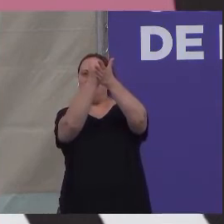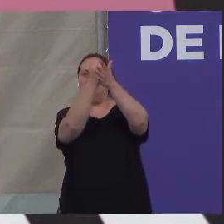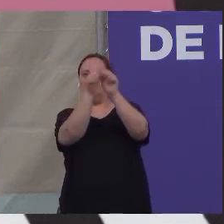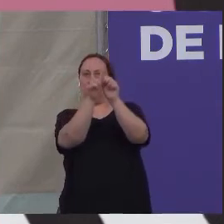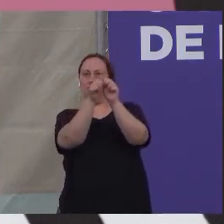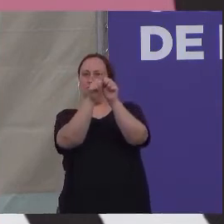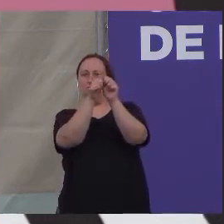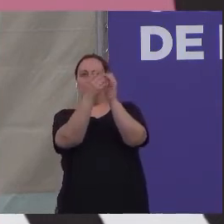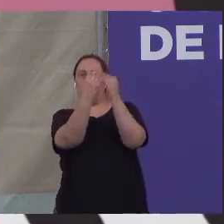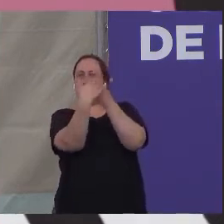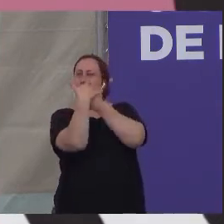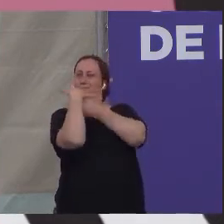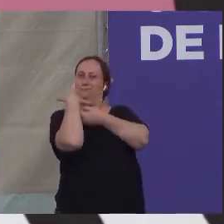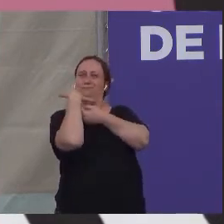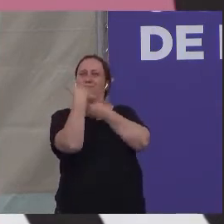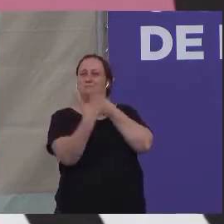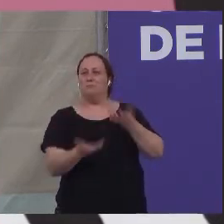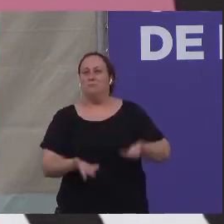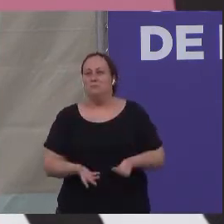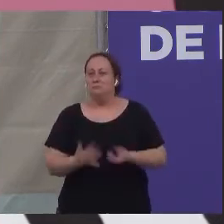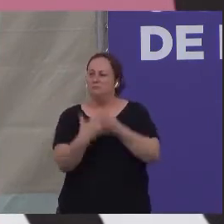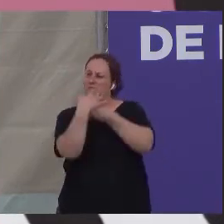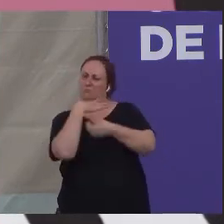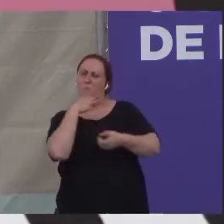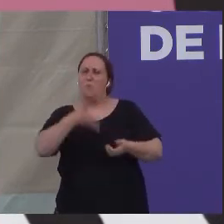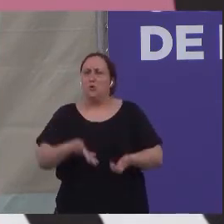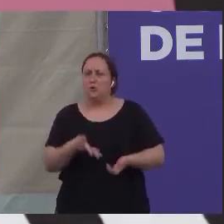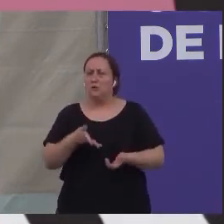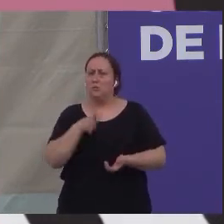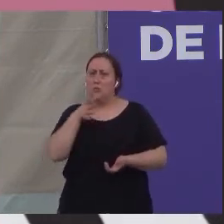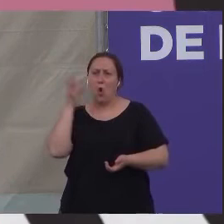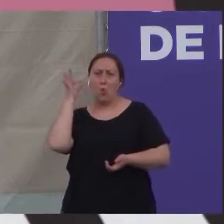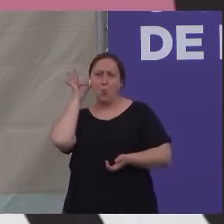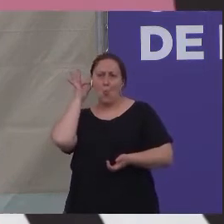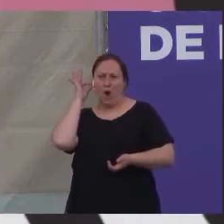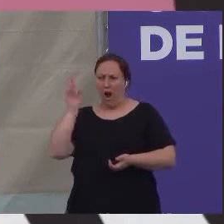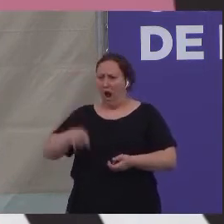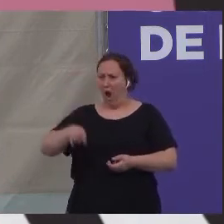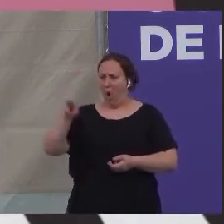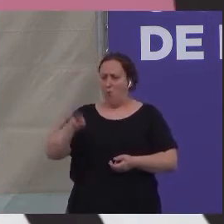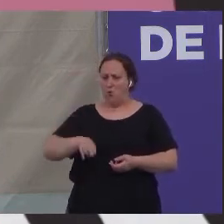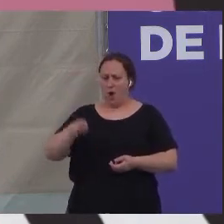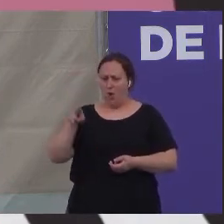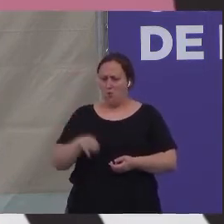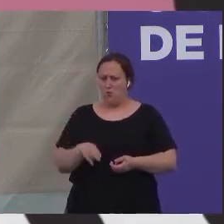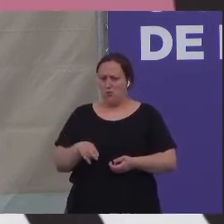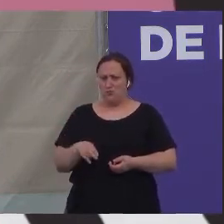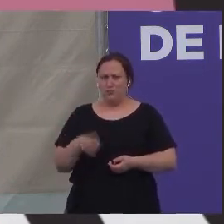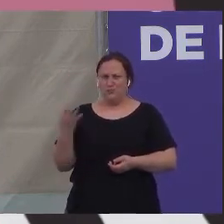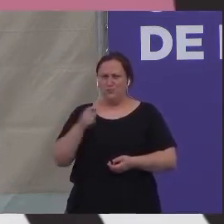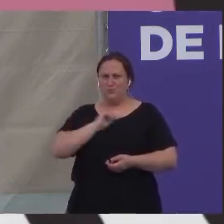condicionados y muy condicionadas. ¿Por qué? Porque si todavía las mujeres nos tenemos que